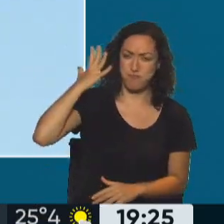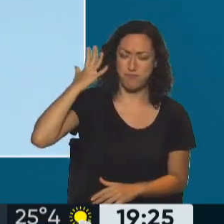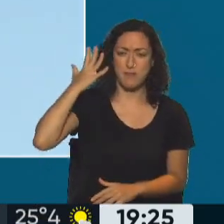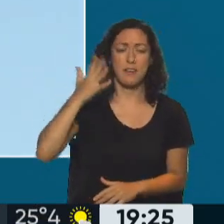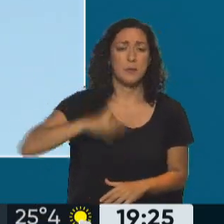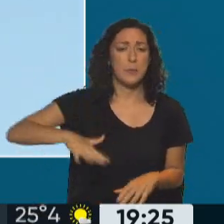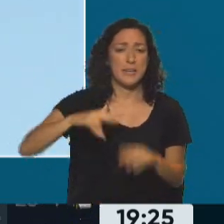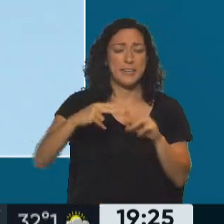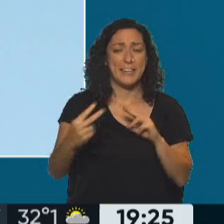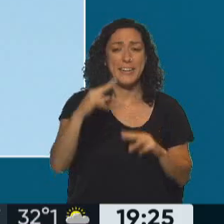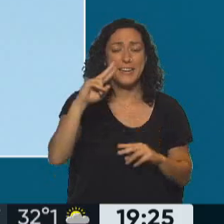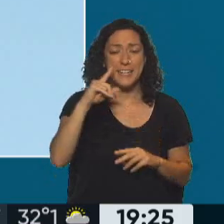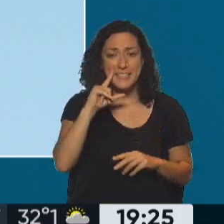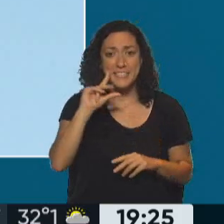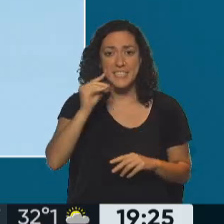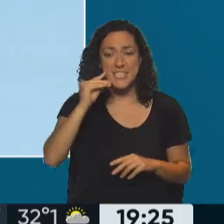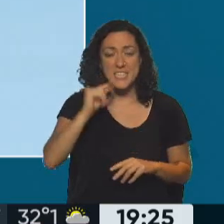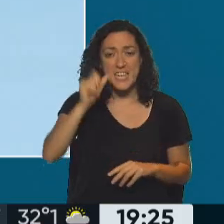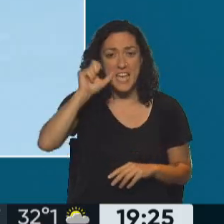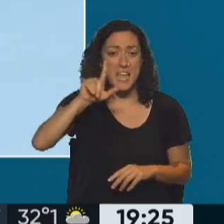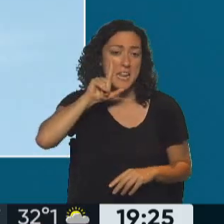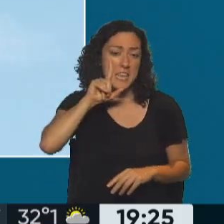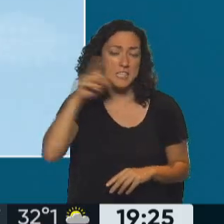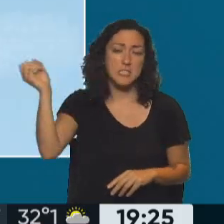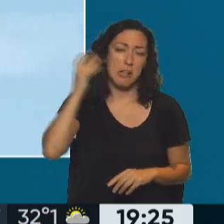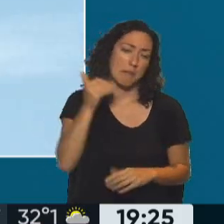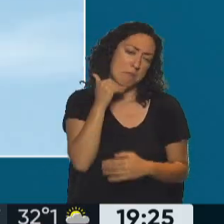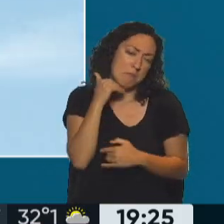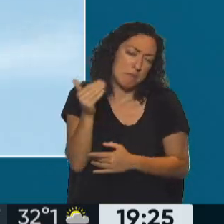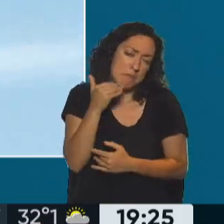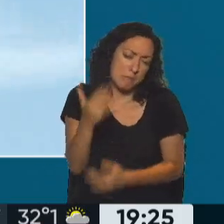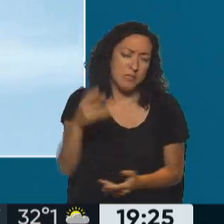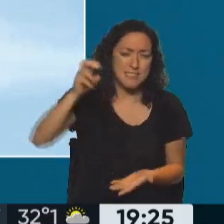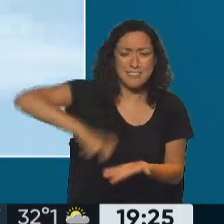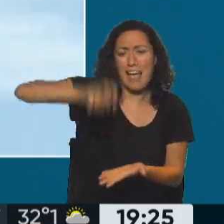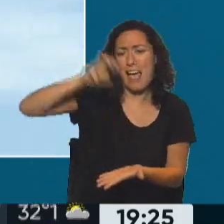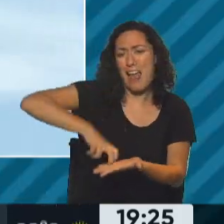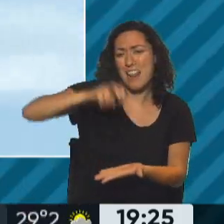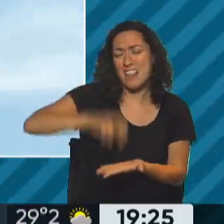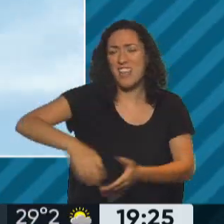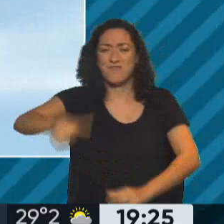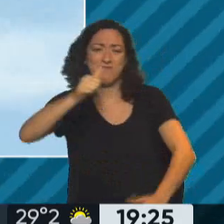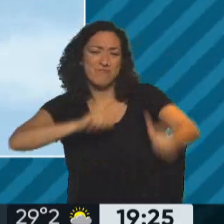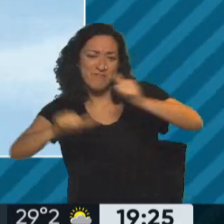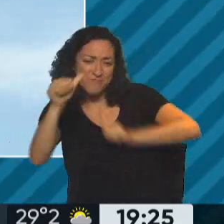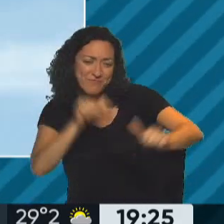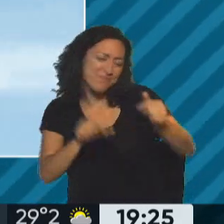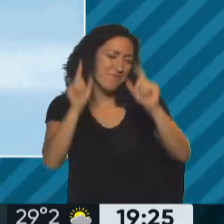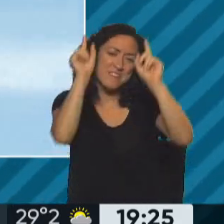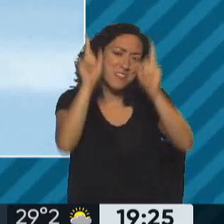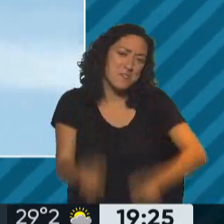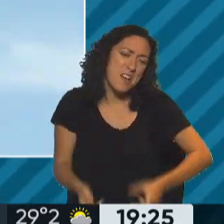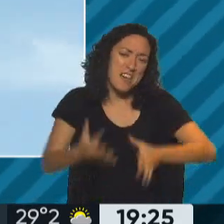no importaba el sol. Importaba y le pego el saltito y le doy a la jarrita. Y vamos con